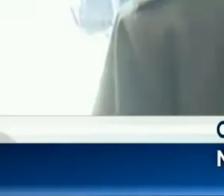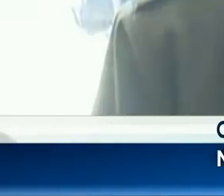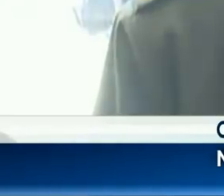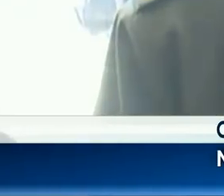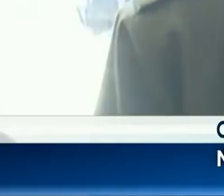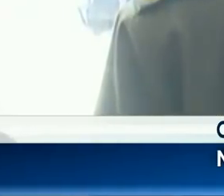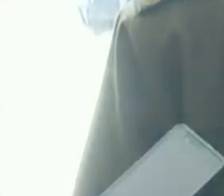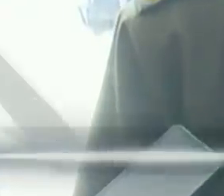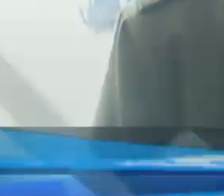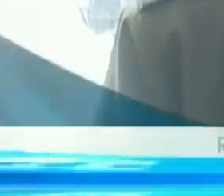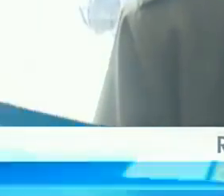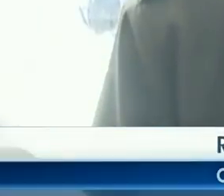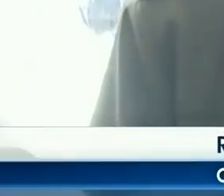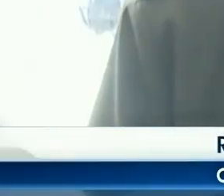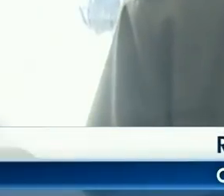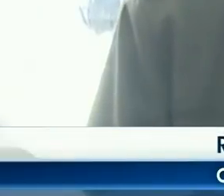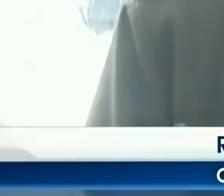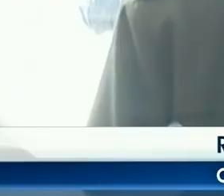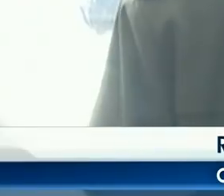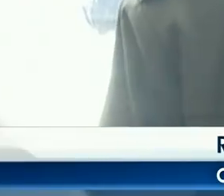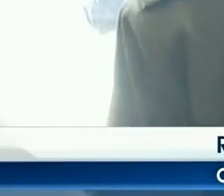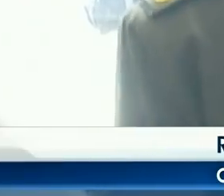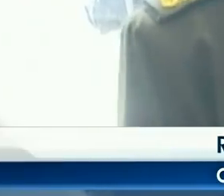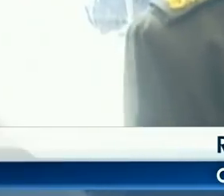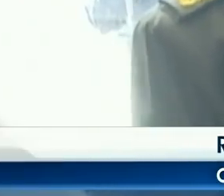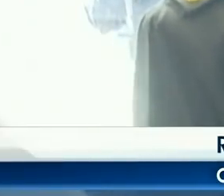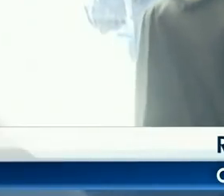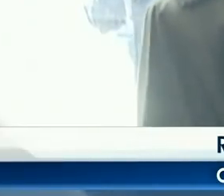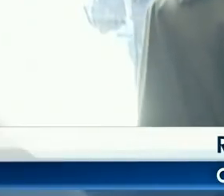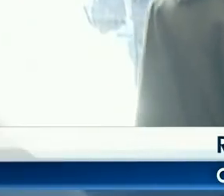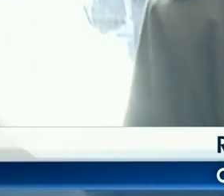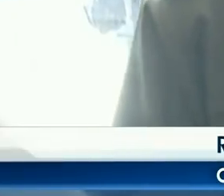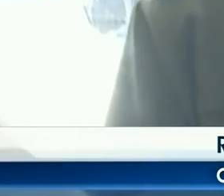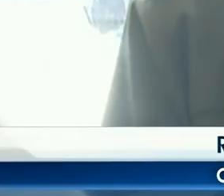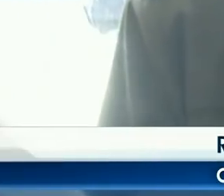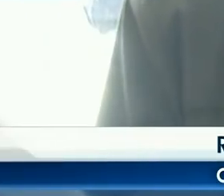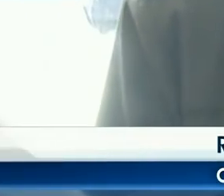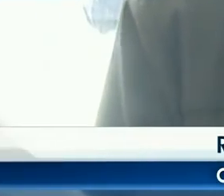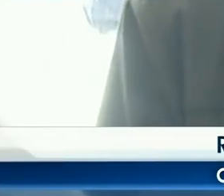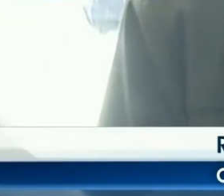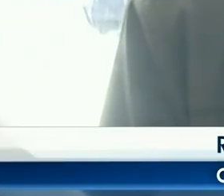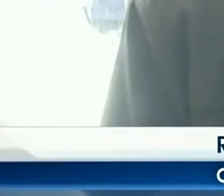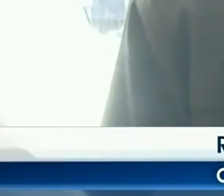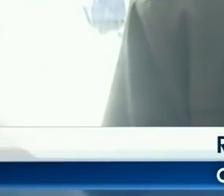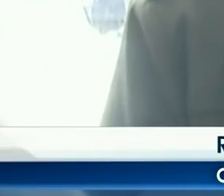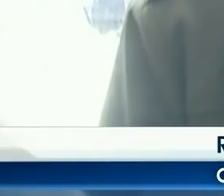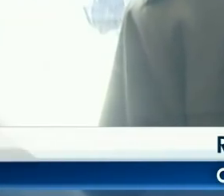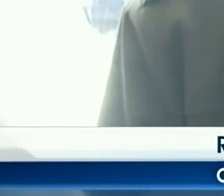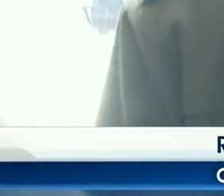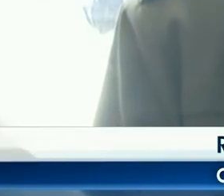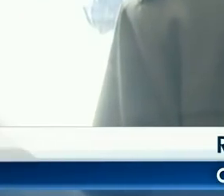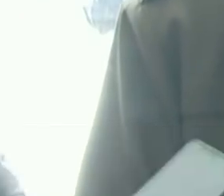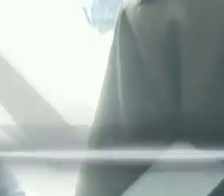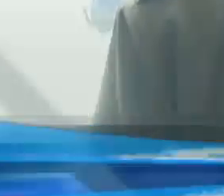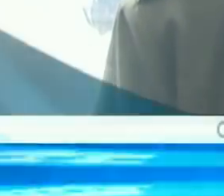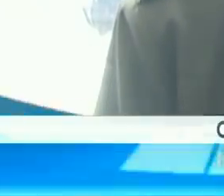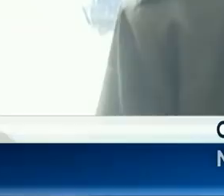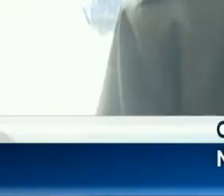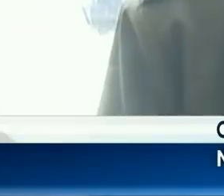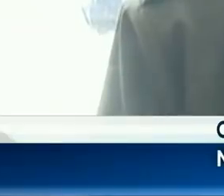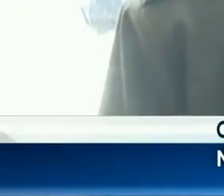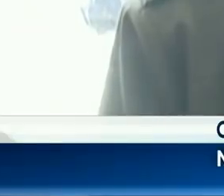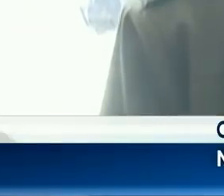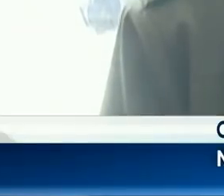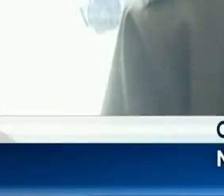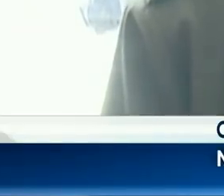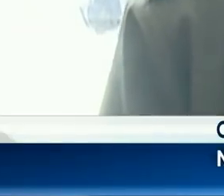Si nosotros tenemos presencia ahí, podemos afectar la seguridad y la integridad de los tres periodistas, ¿ya? Entonces, eso quiero que